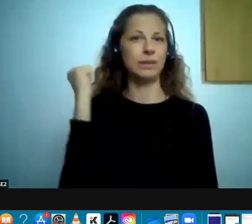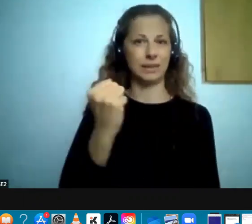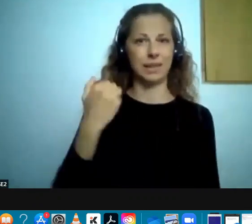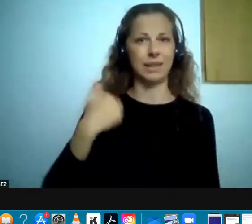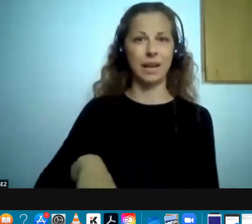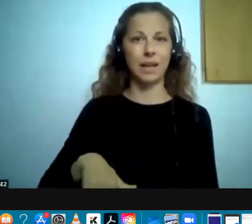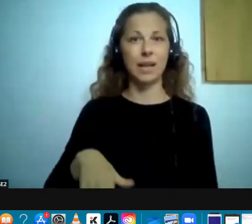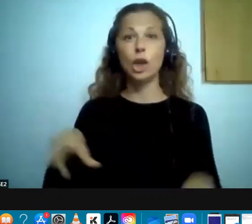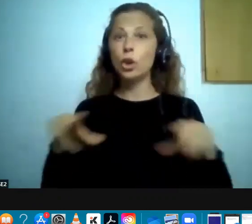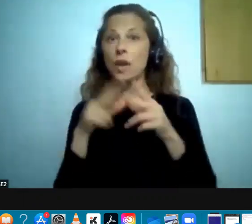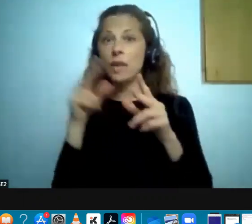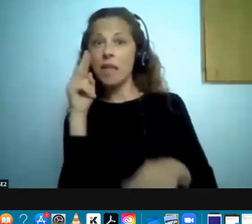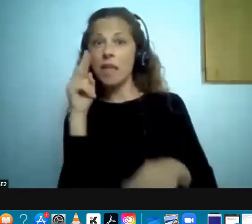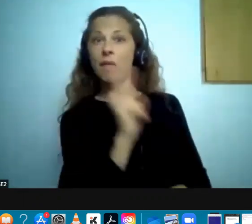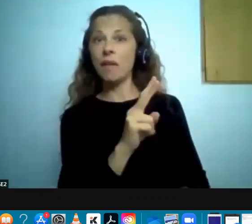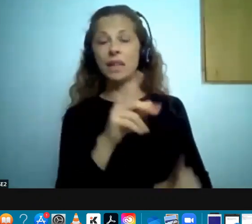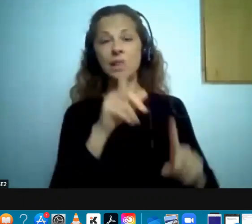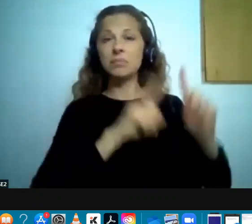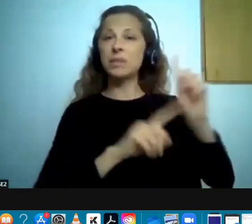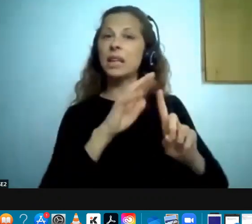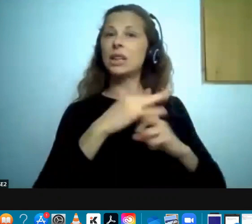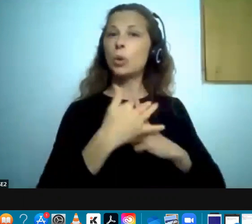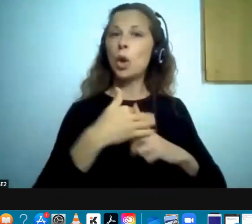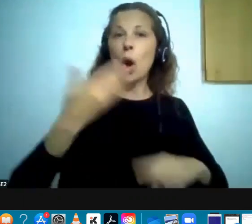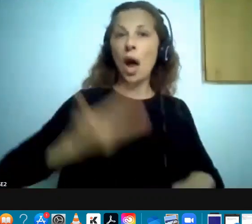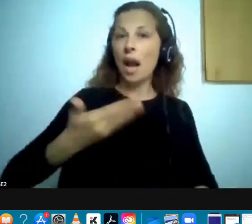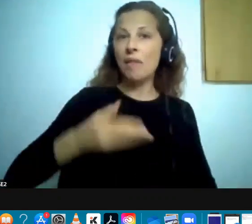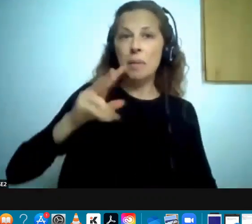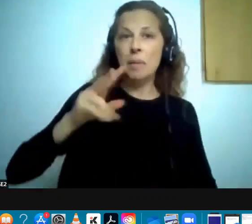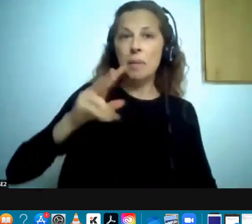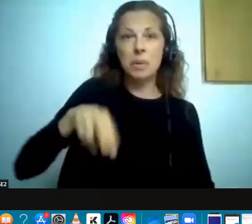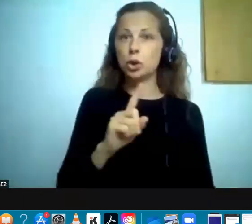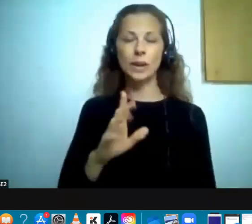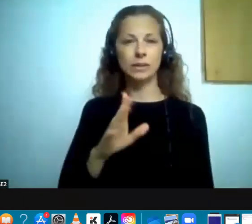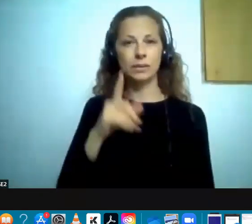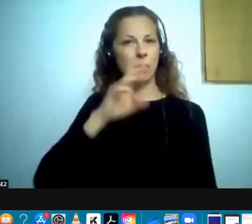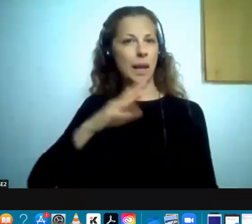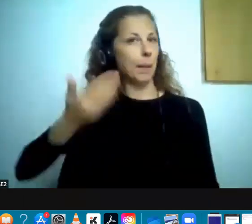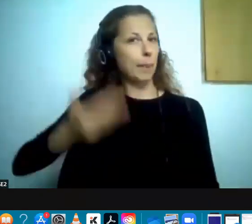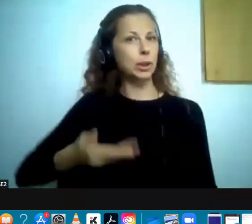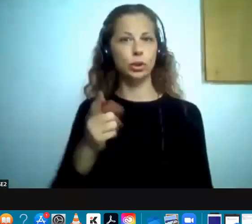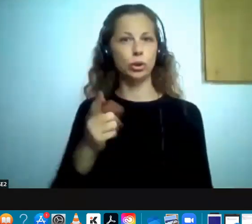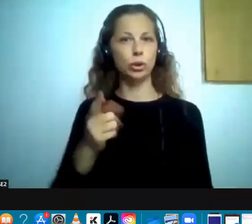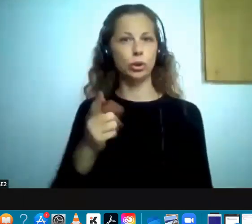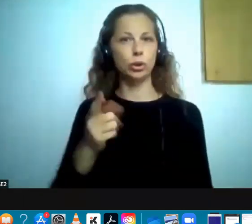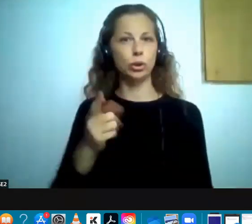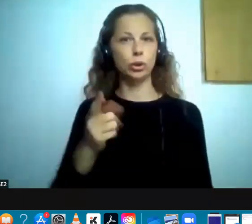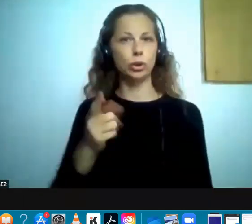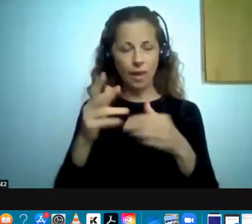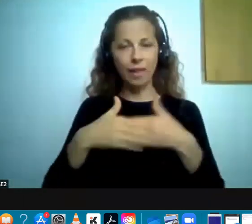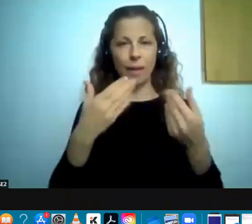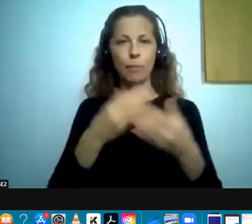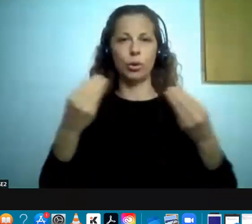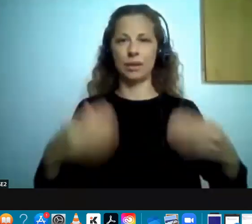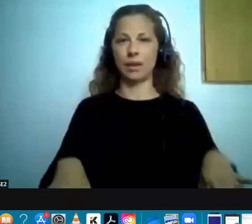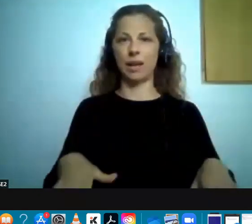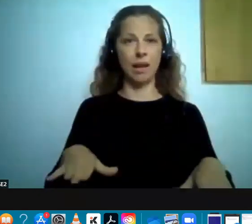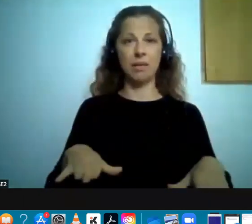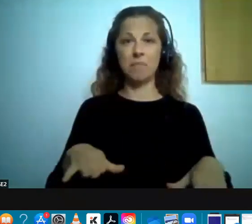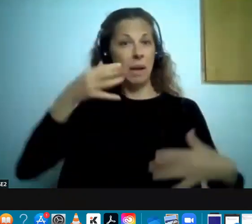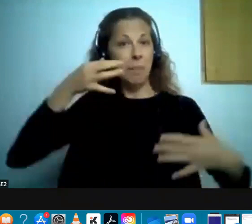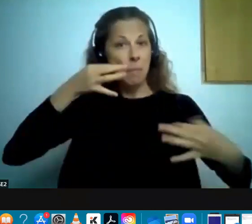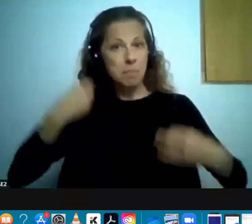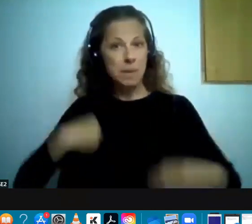un problema grave, como una situación crítica en una sociedad democrática. Es más, los elementos que dan lugar a